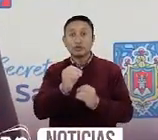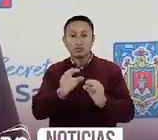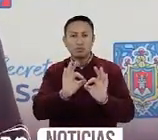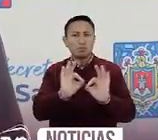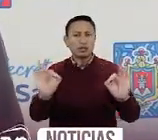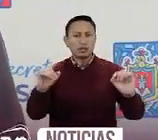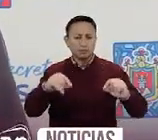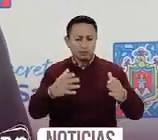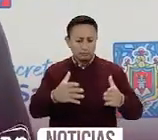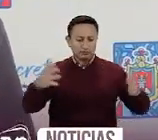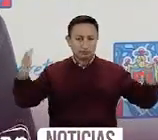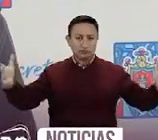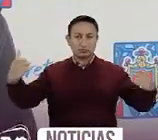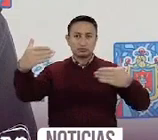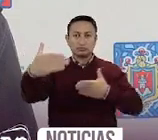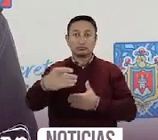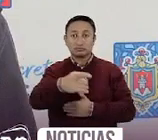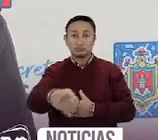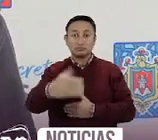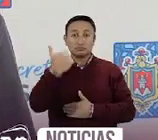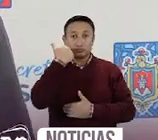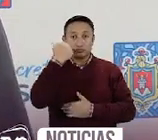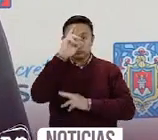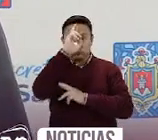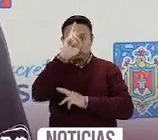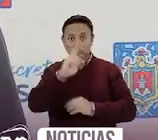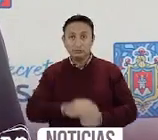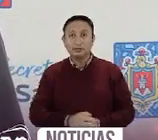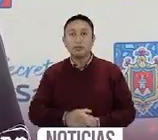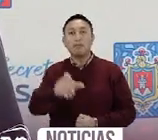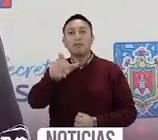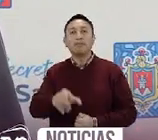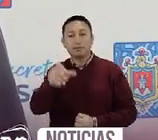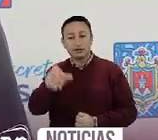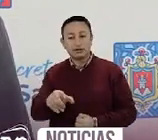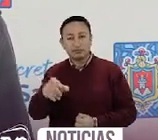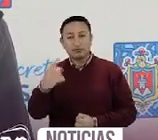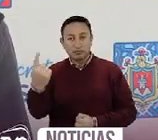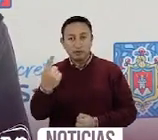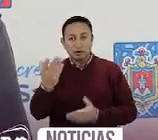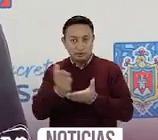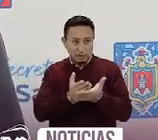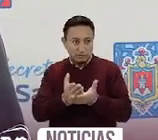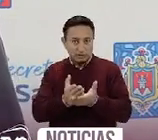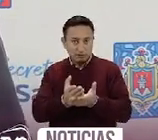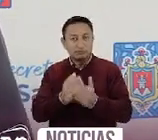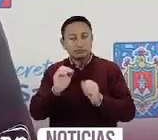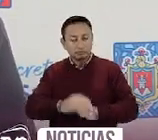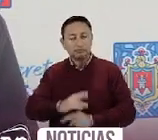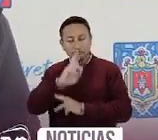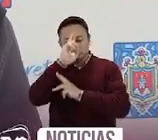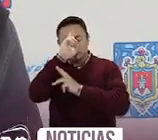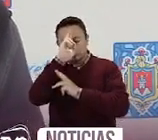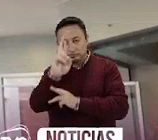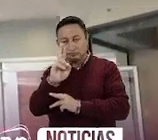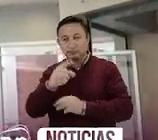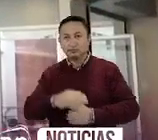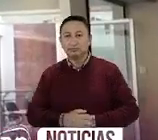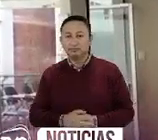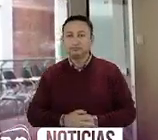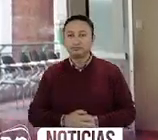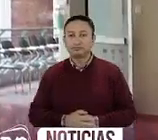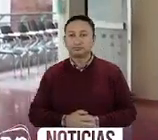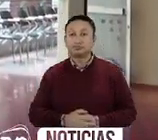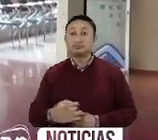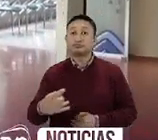consultorios amplios, consultorios para darles a ustedes dignidad. La gente necesita no solamente el servicio. Necesita que el servicio tenga dignidad. Lo